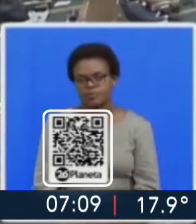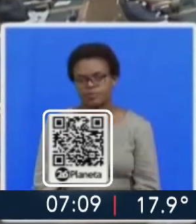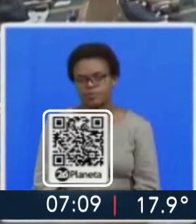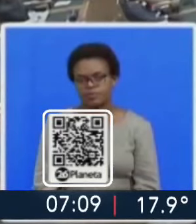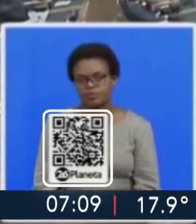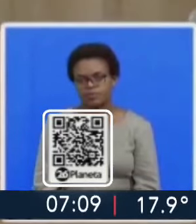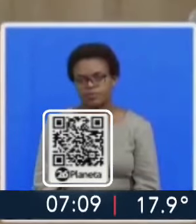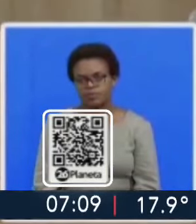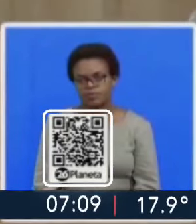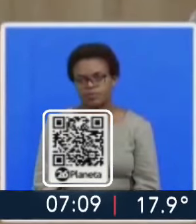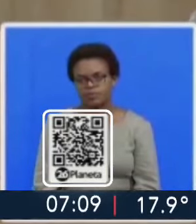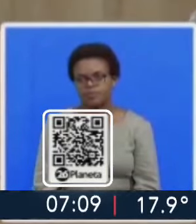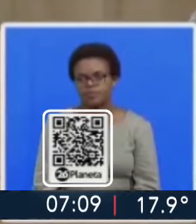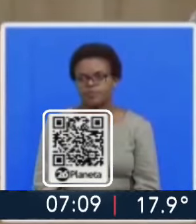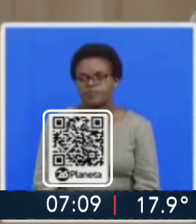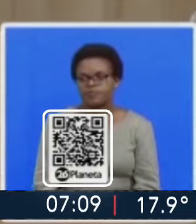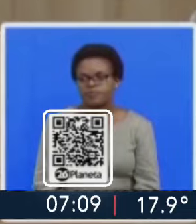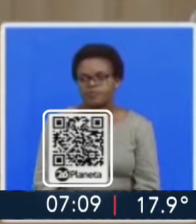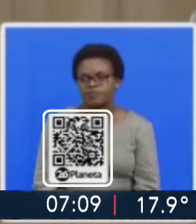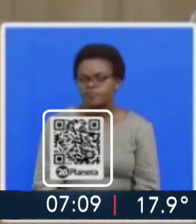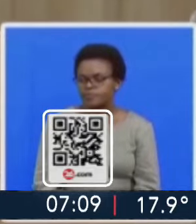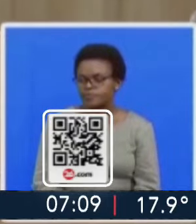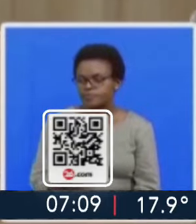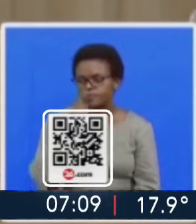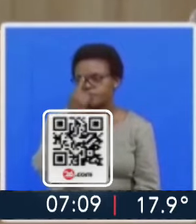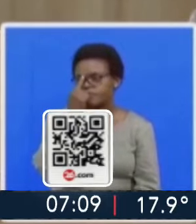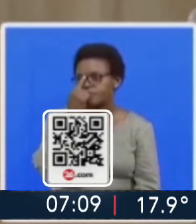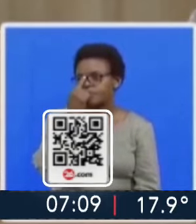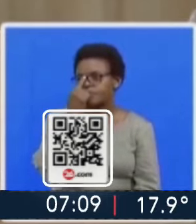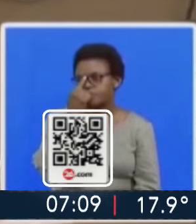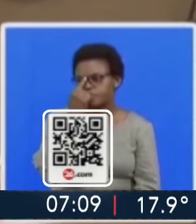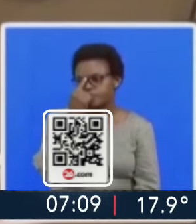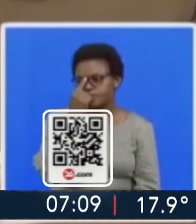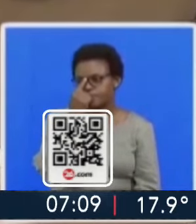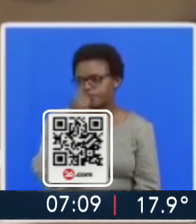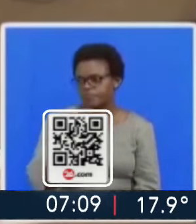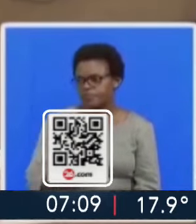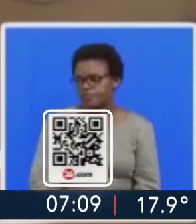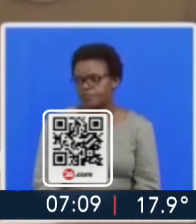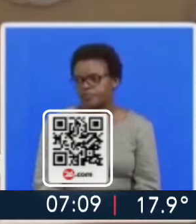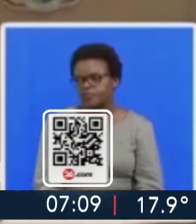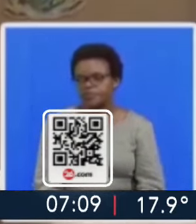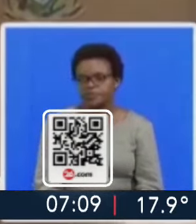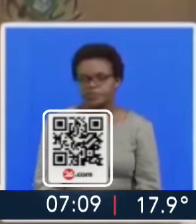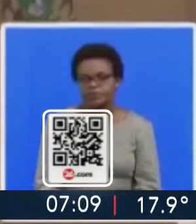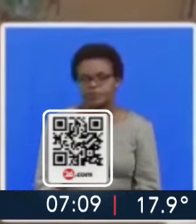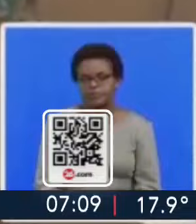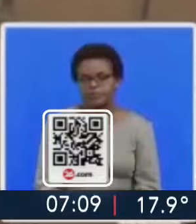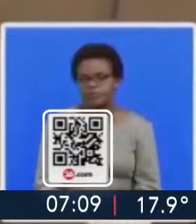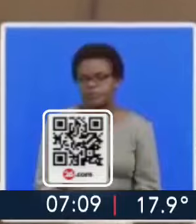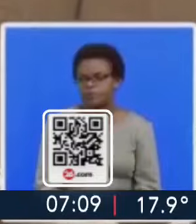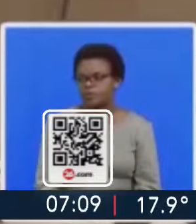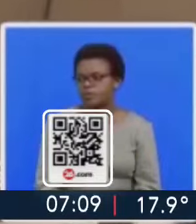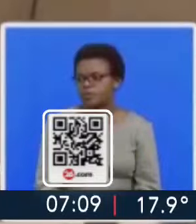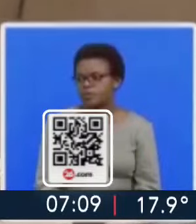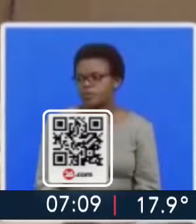apagón en el parlamento de dicho país porque un corte de energía interrumpió el parlamento cuando